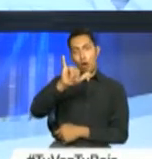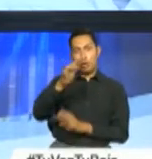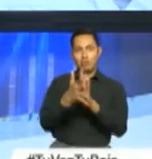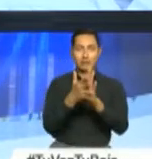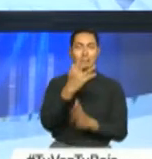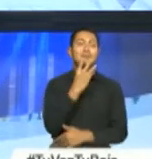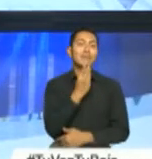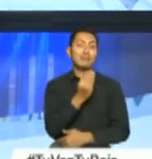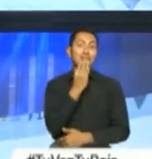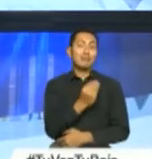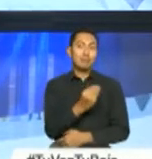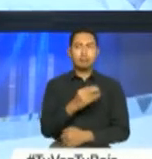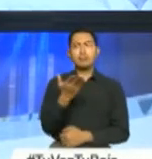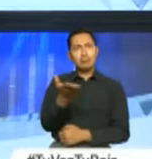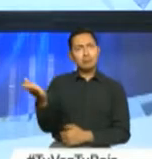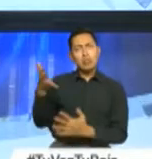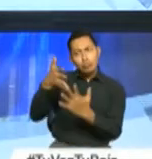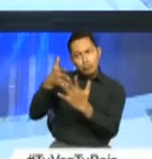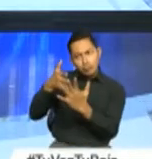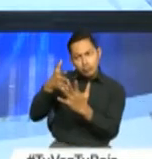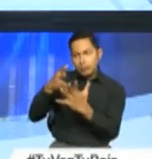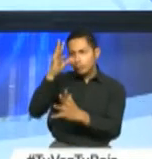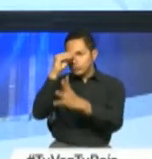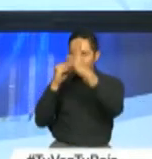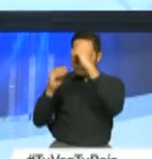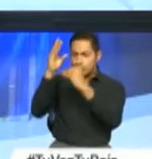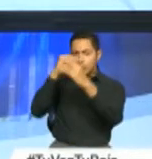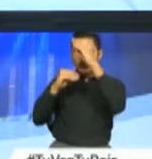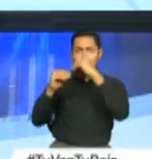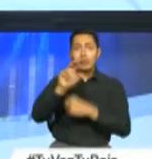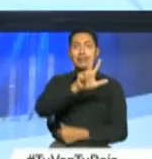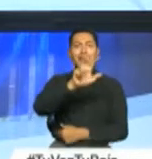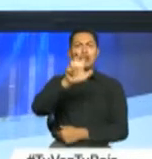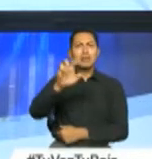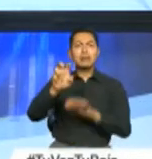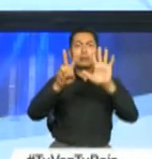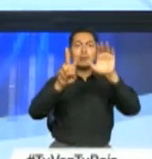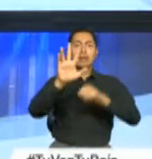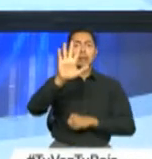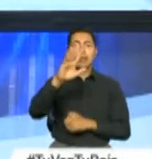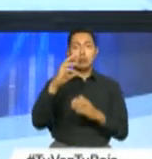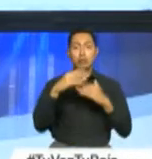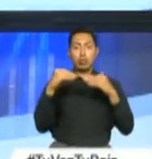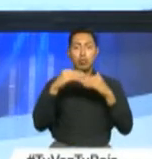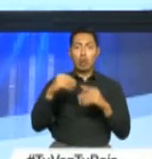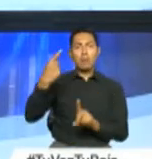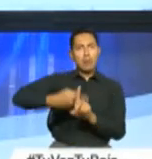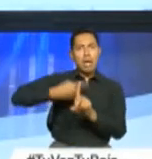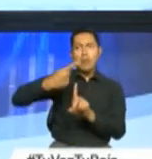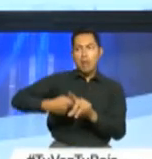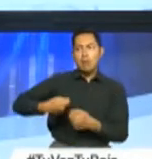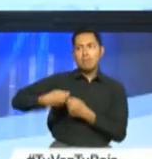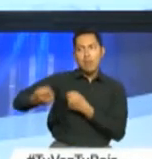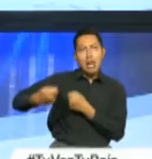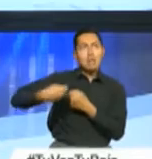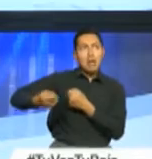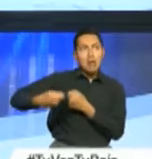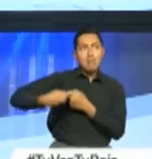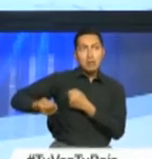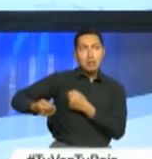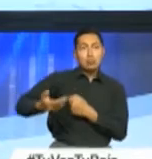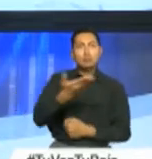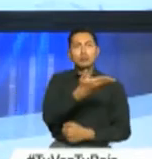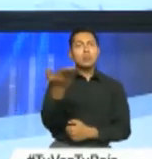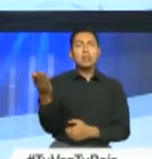al estipendio de estudio otorga además $375 mensuales. Conozca cómo postular en el